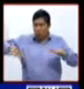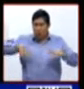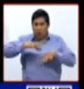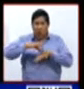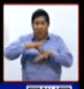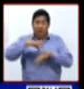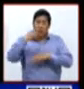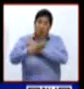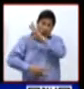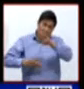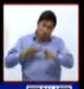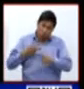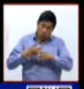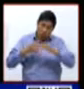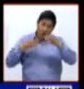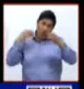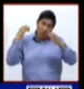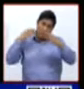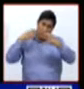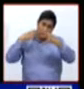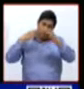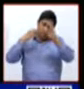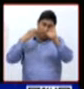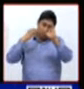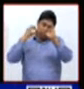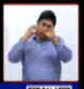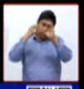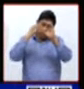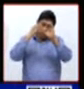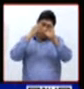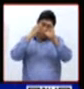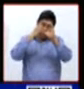Tierra. Es una sombra